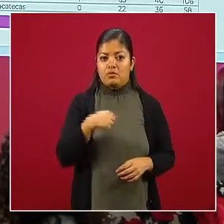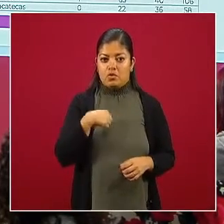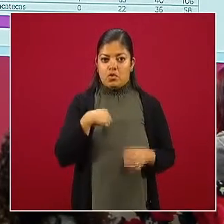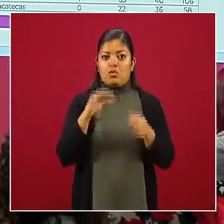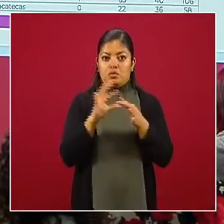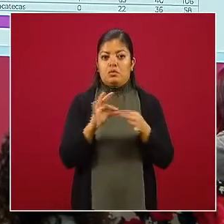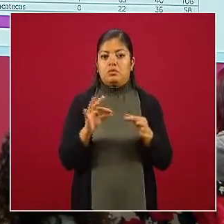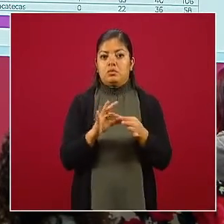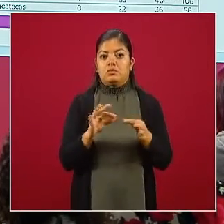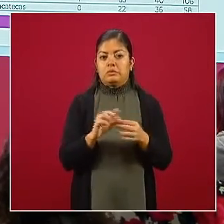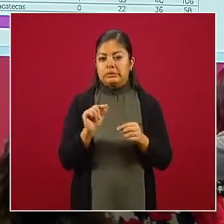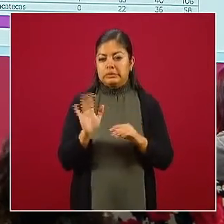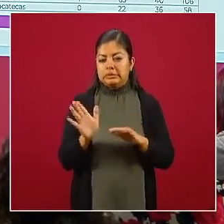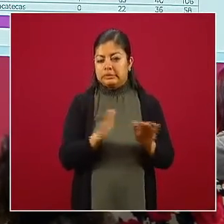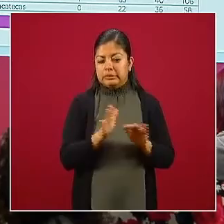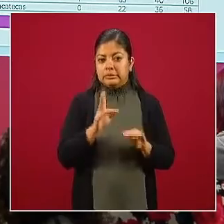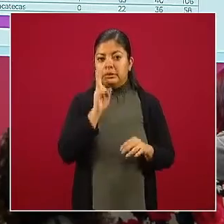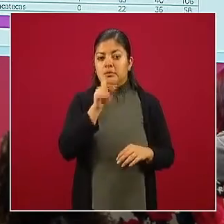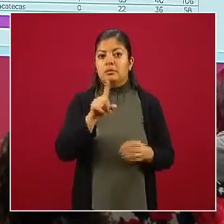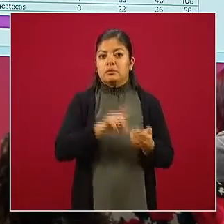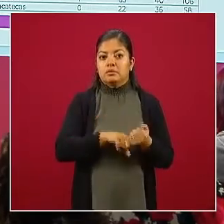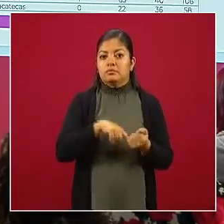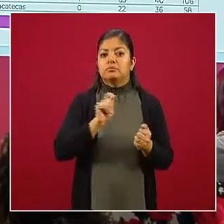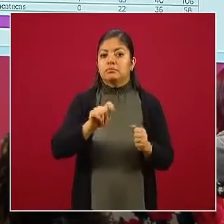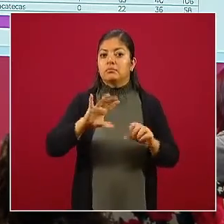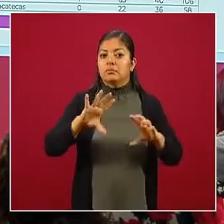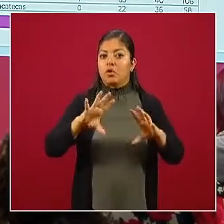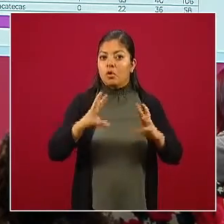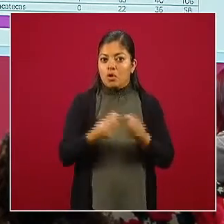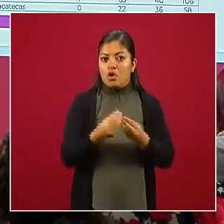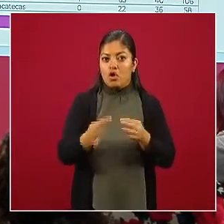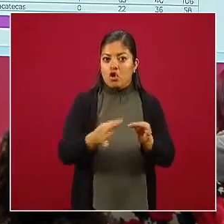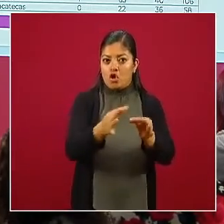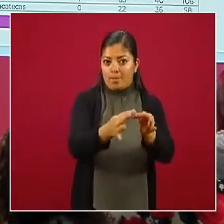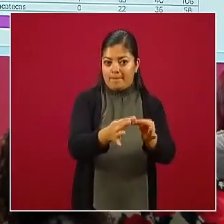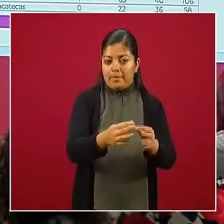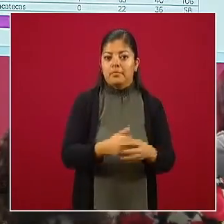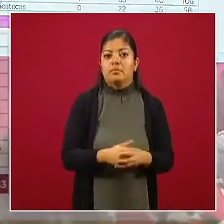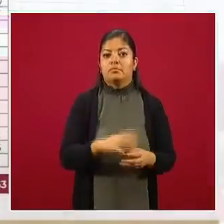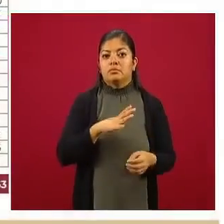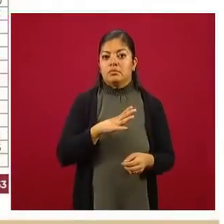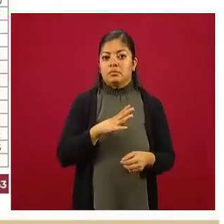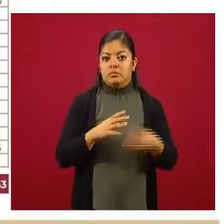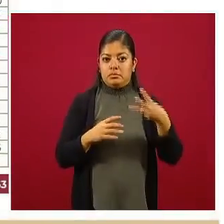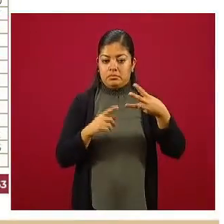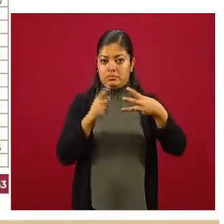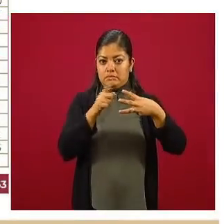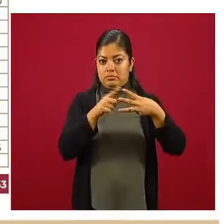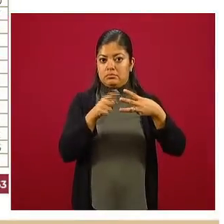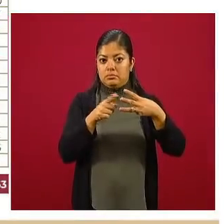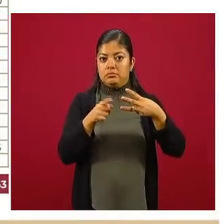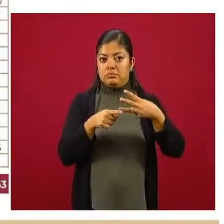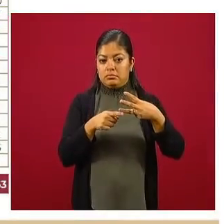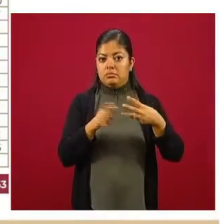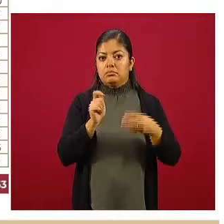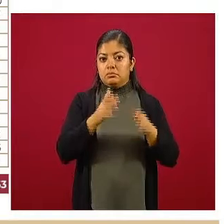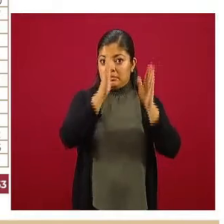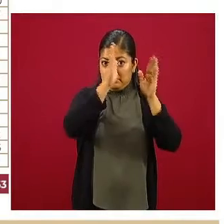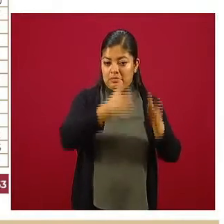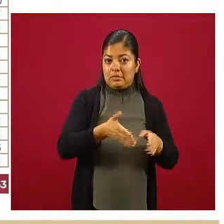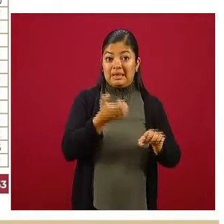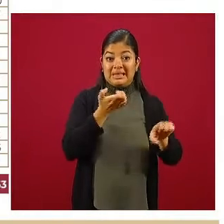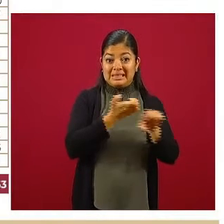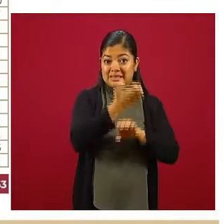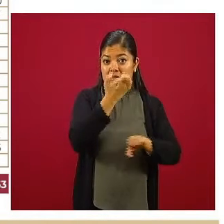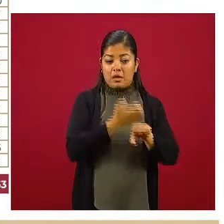me voy a este lado, complemento, es la continuación. Tenemos 3 categorías, son estados que